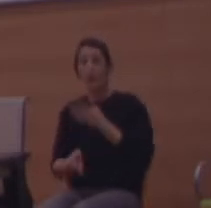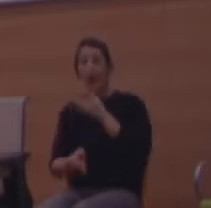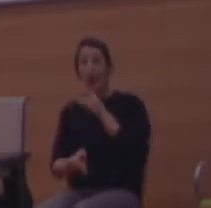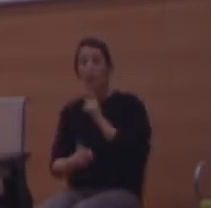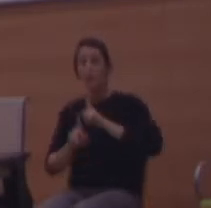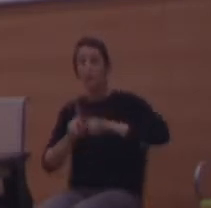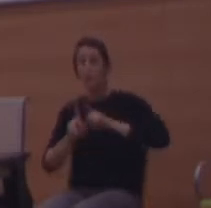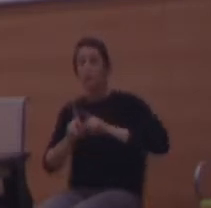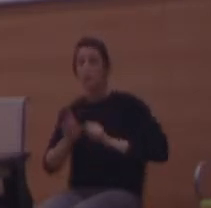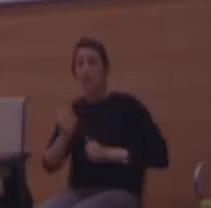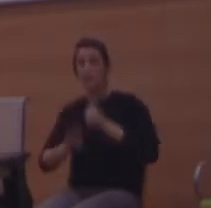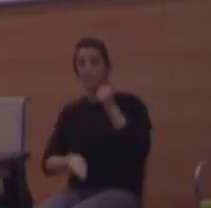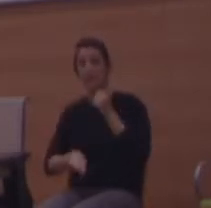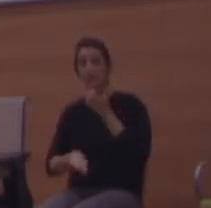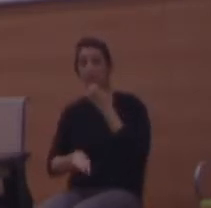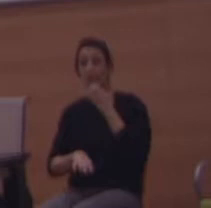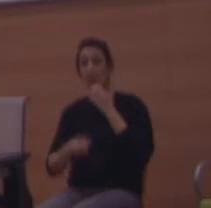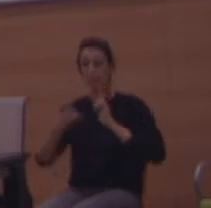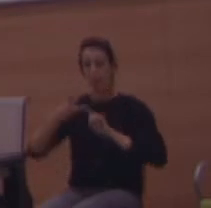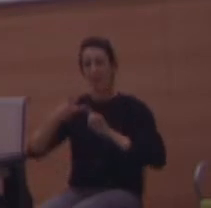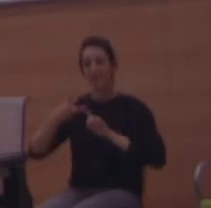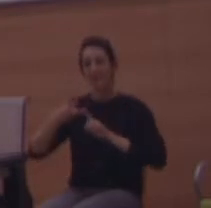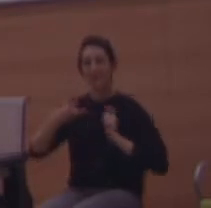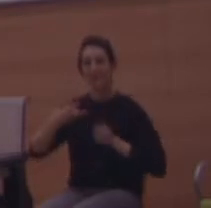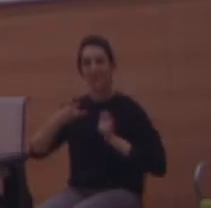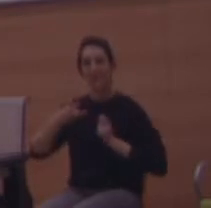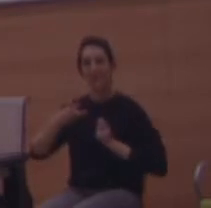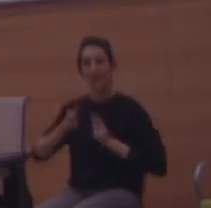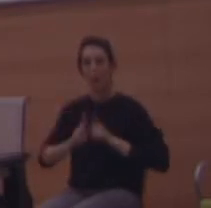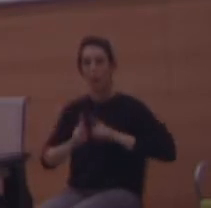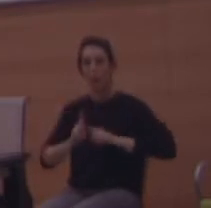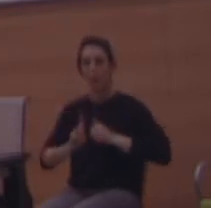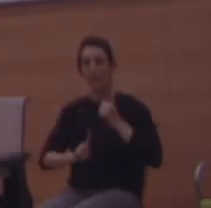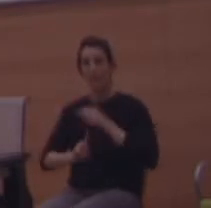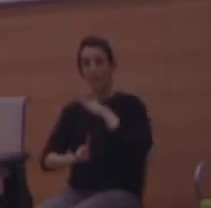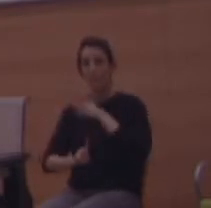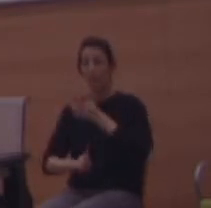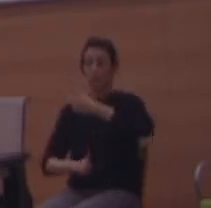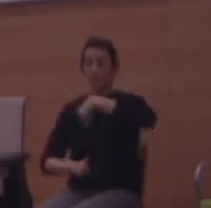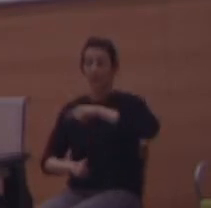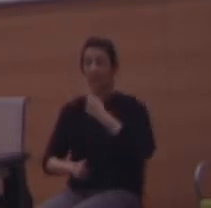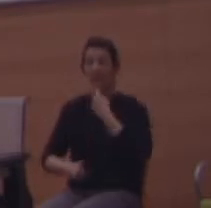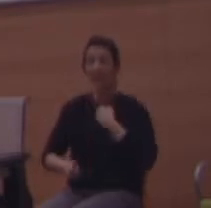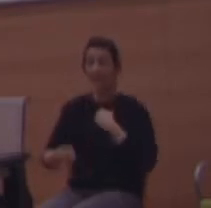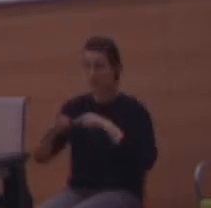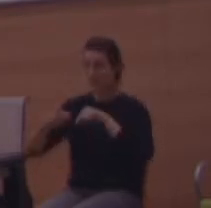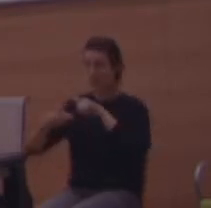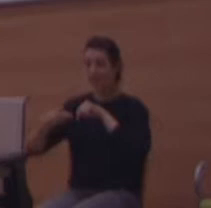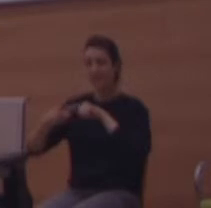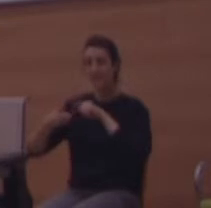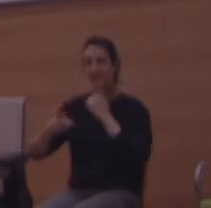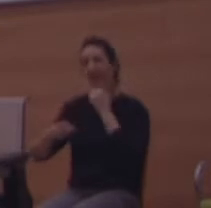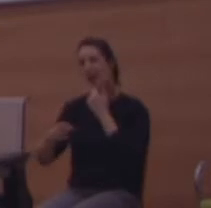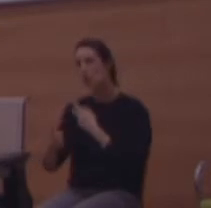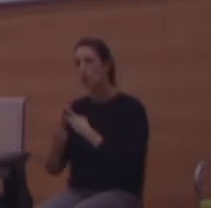utilizando más las de bicomponente? Bueno, pues la evidencia nos está diciendo que hay algo de toxicidad por